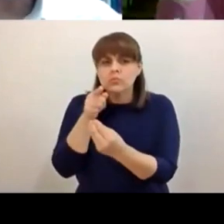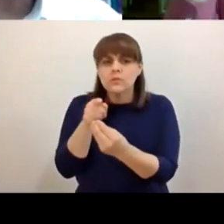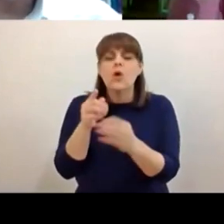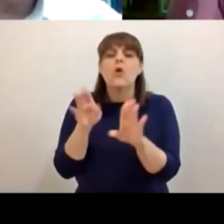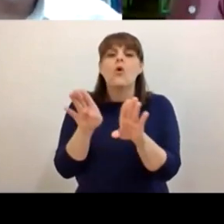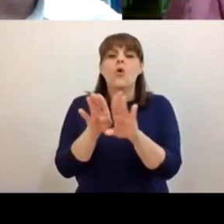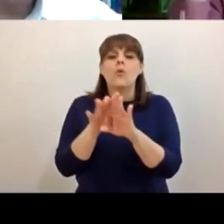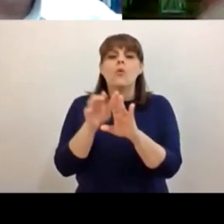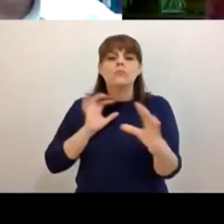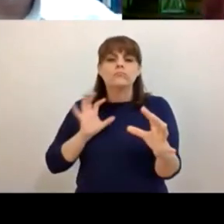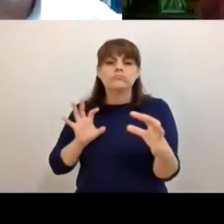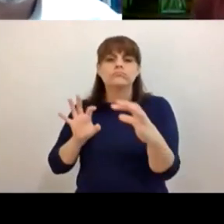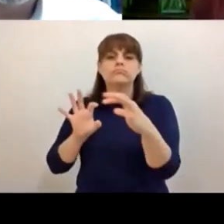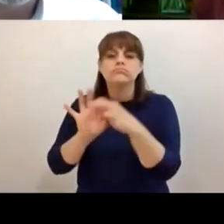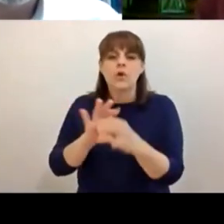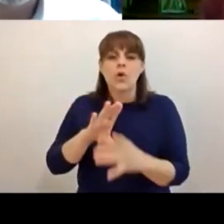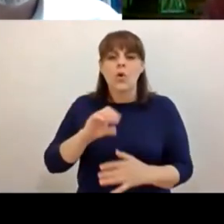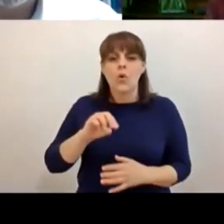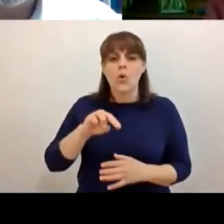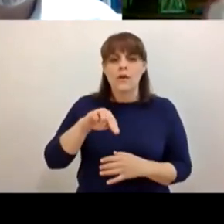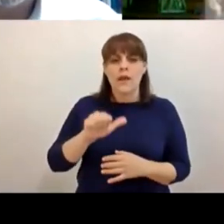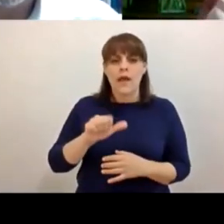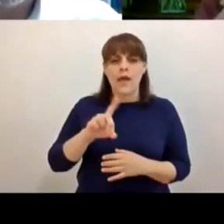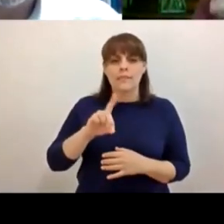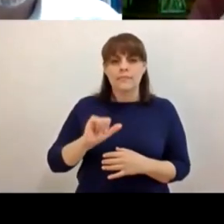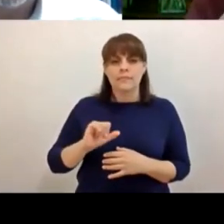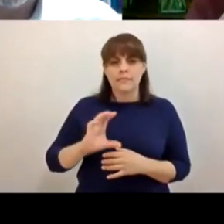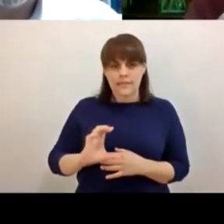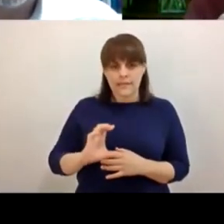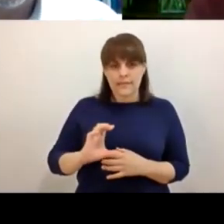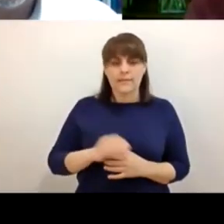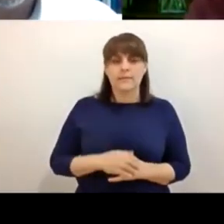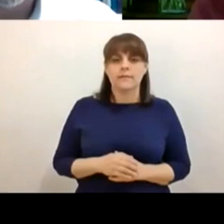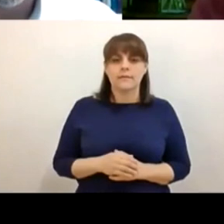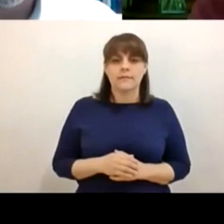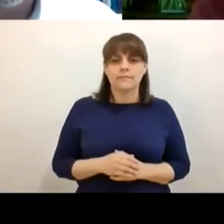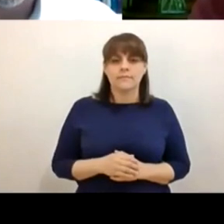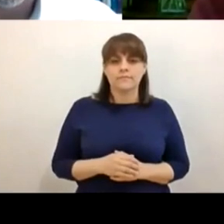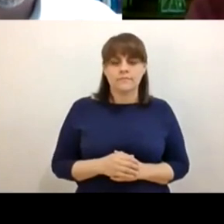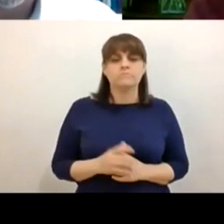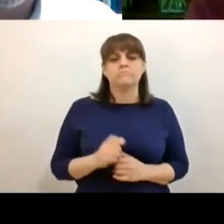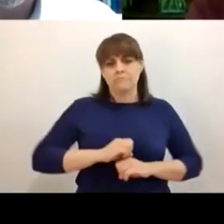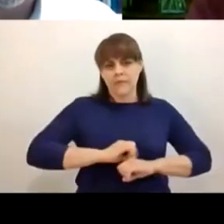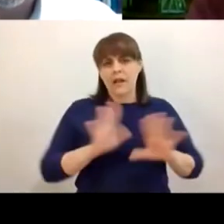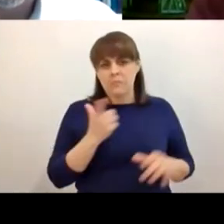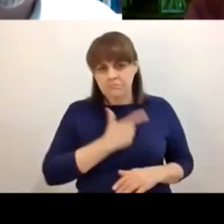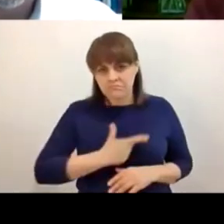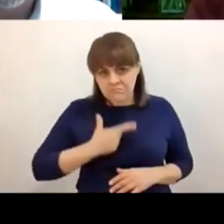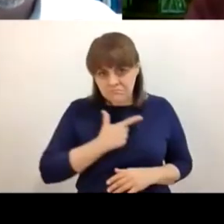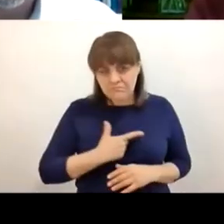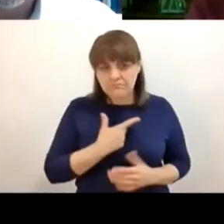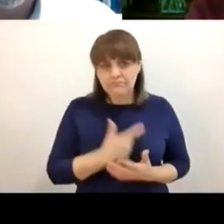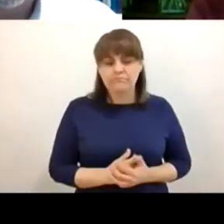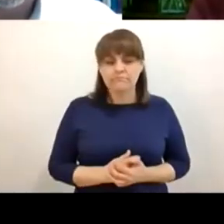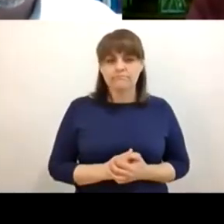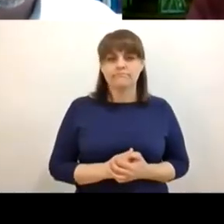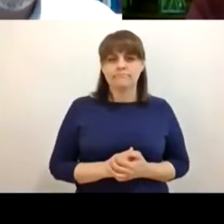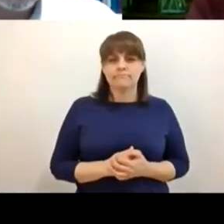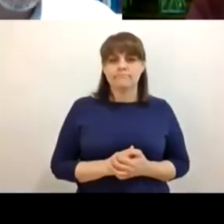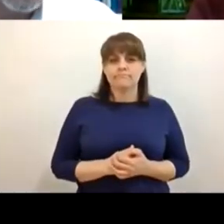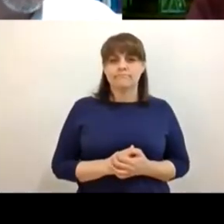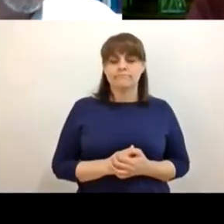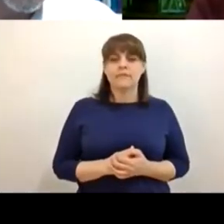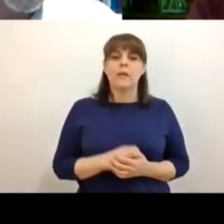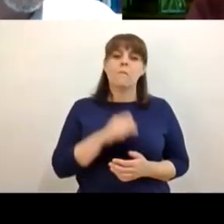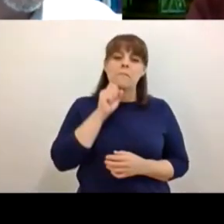de CONADIC y un cierre, por favor. Sí, claro, con mucho gusto. Igual, tratando de no ser redundante,